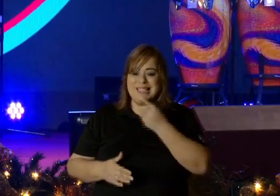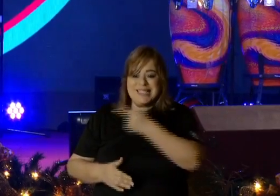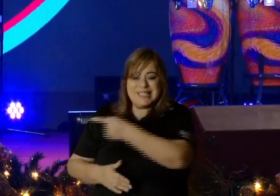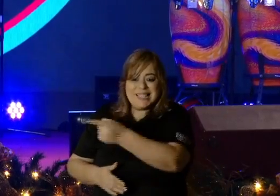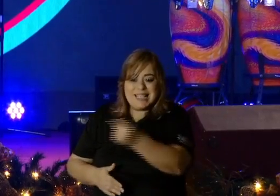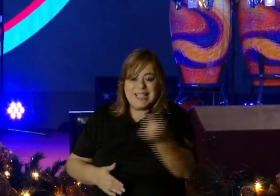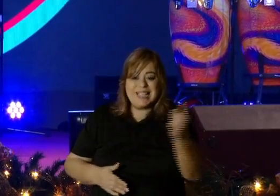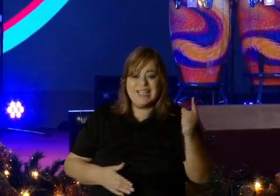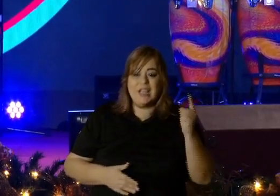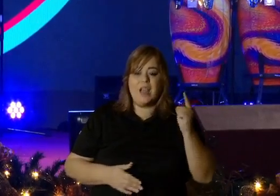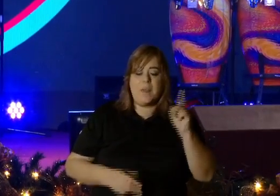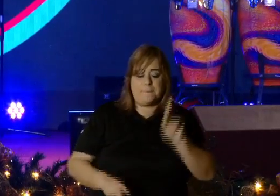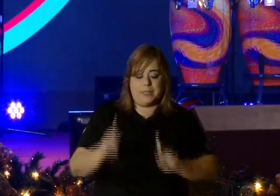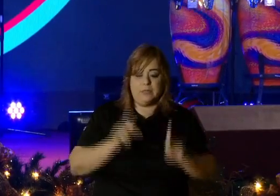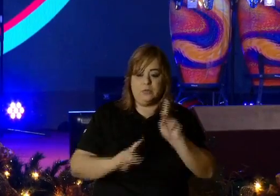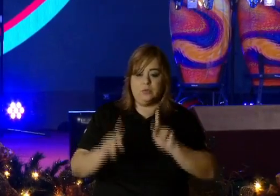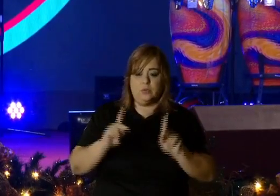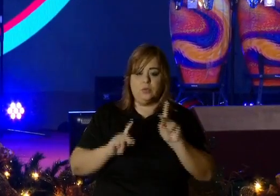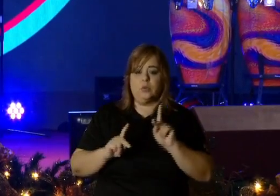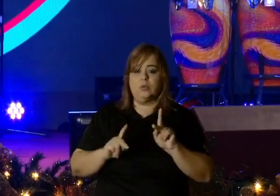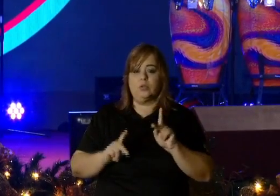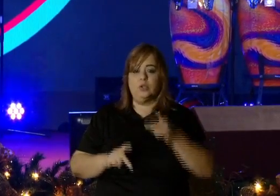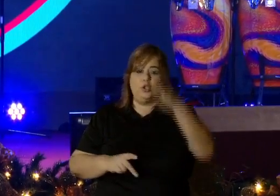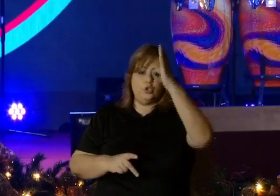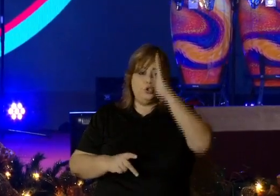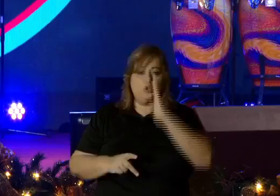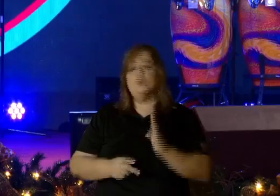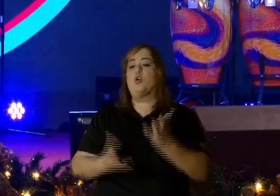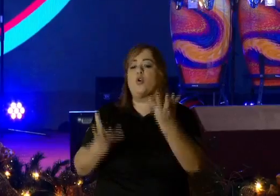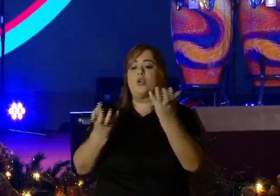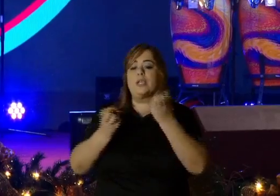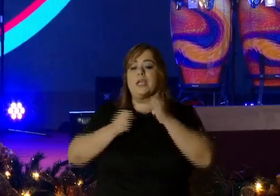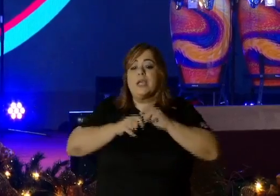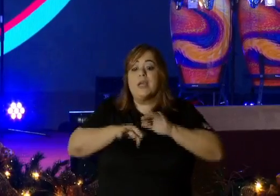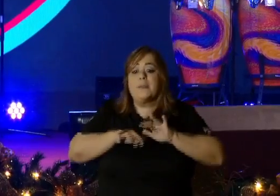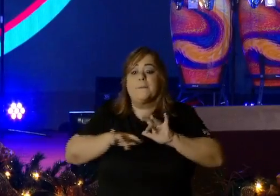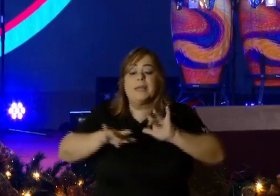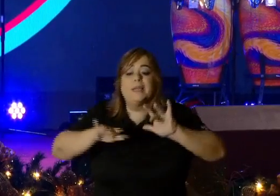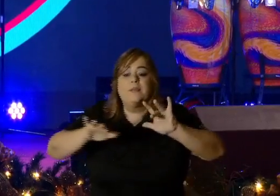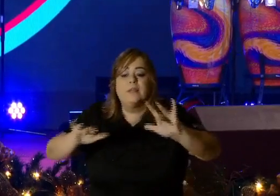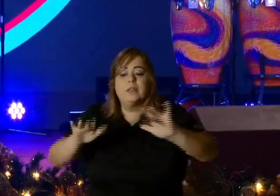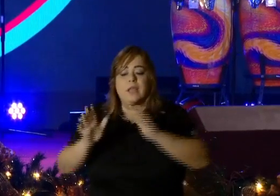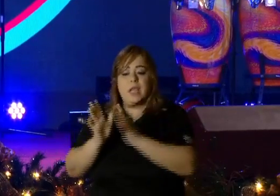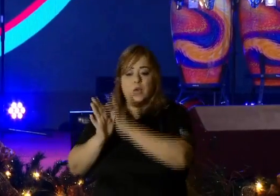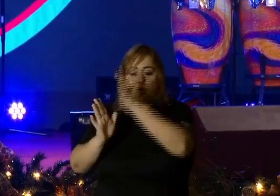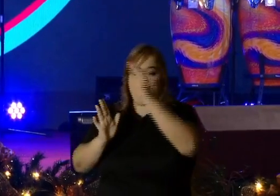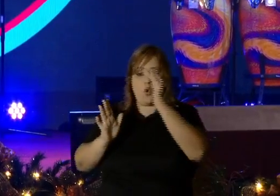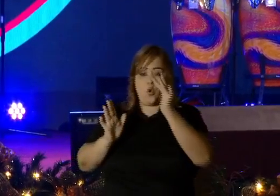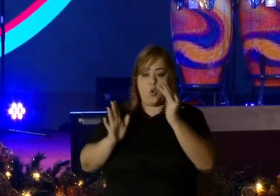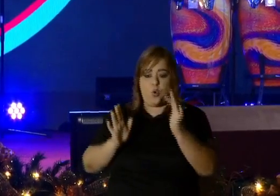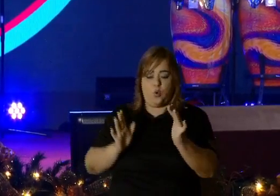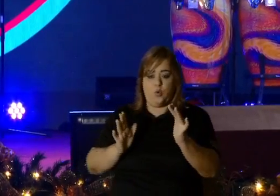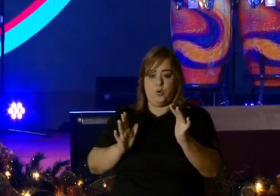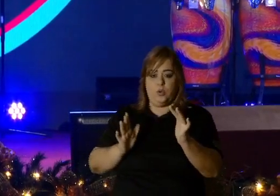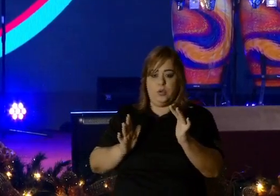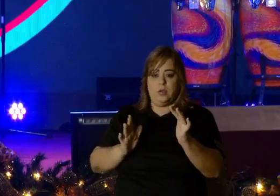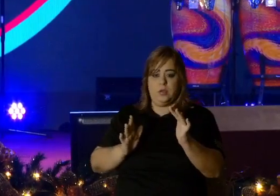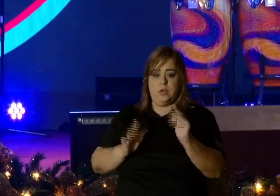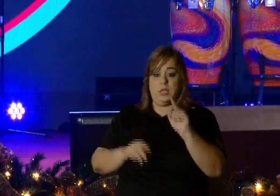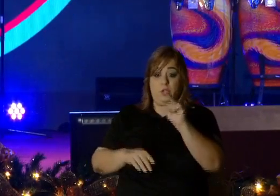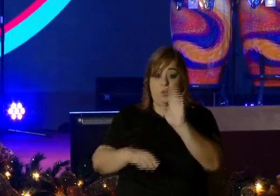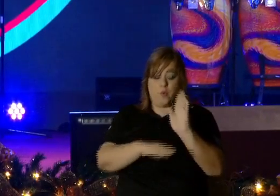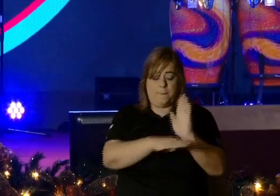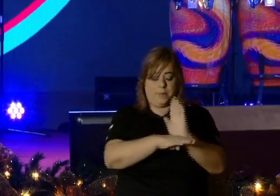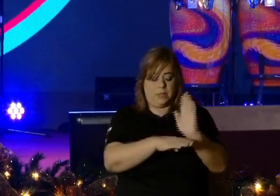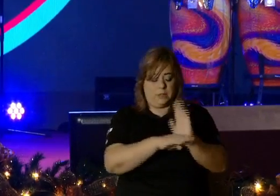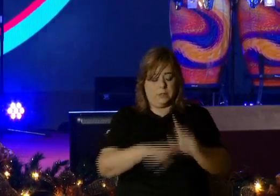al mundo entero que Dios quiere manifestar una gloria como nunca antes en tu empresa, en